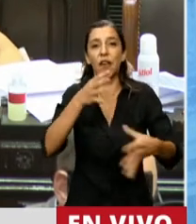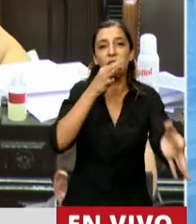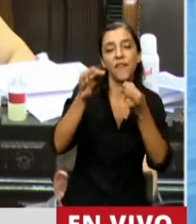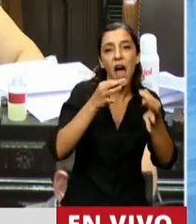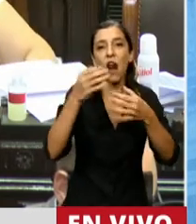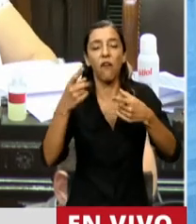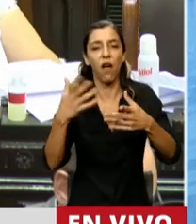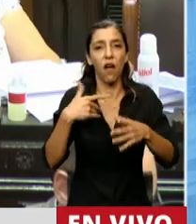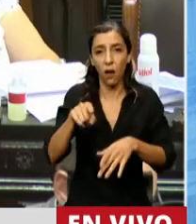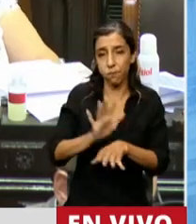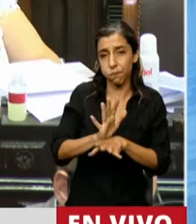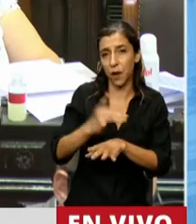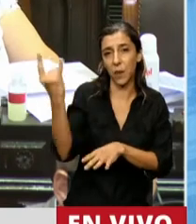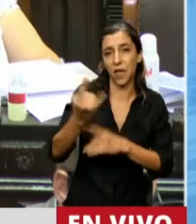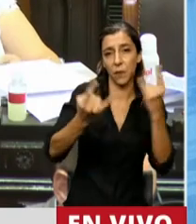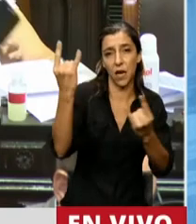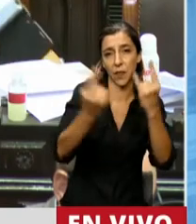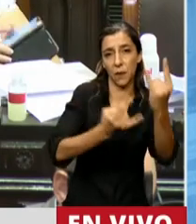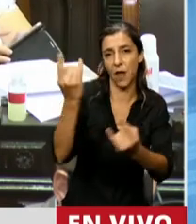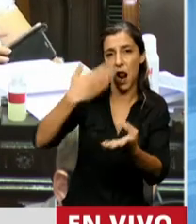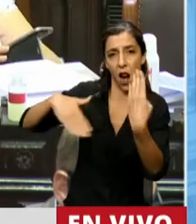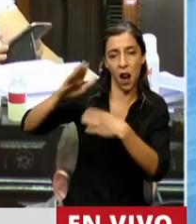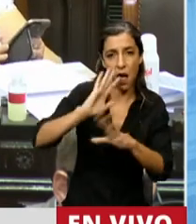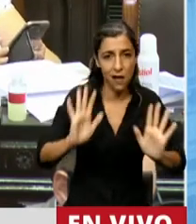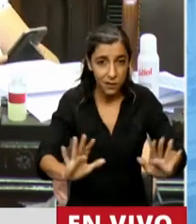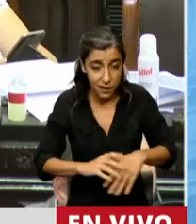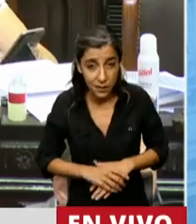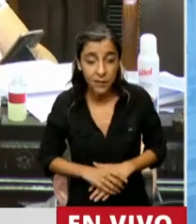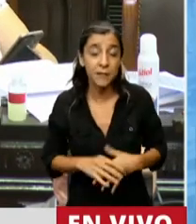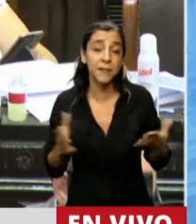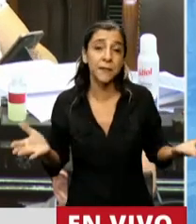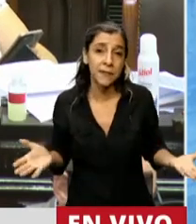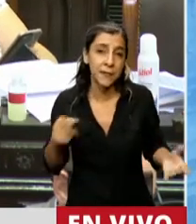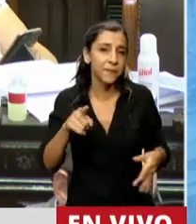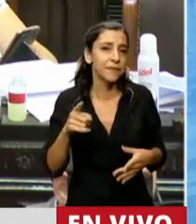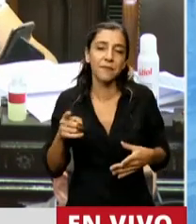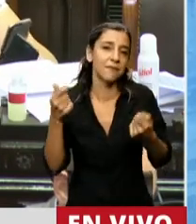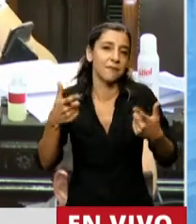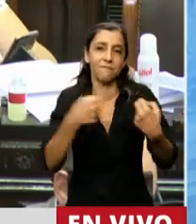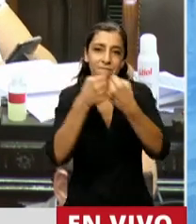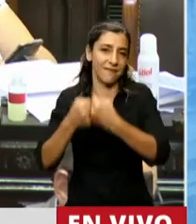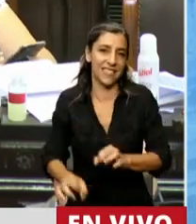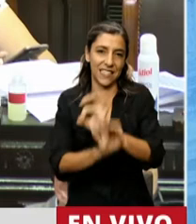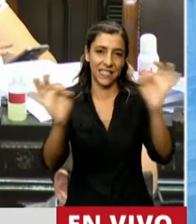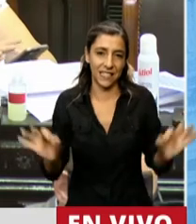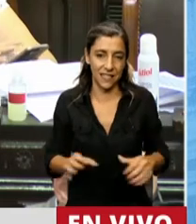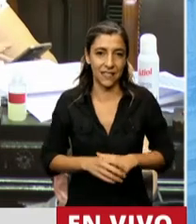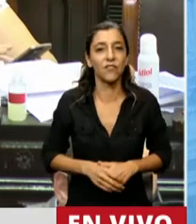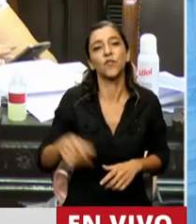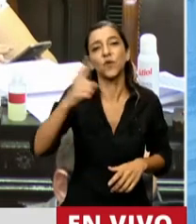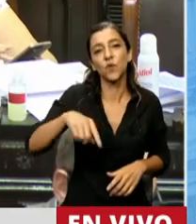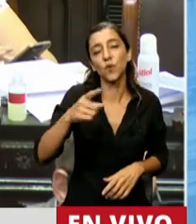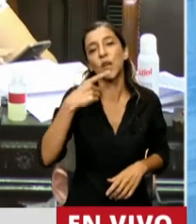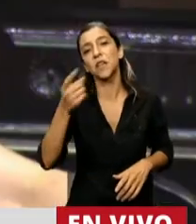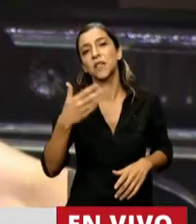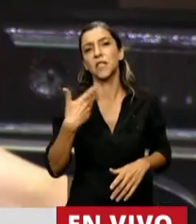mentiras azucaradas, con relato. Entonces, que tampoco nos hagan creer que se construye en